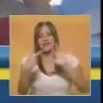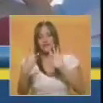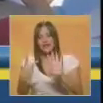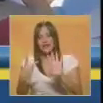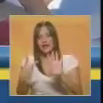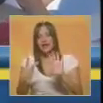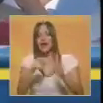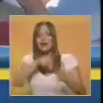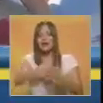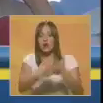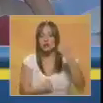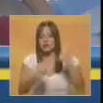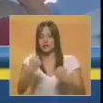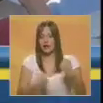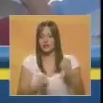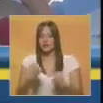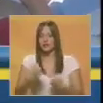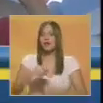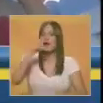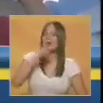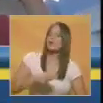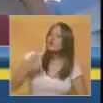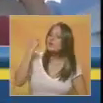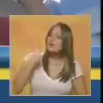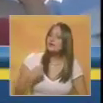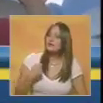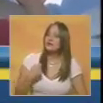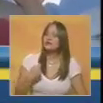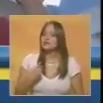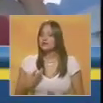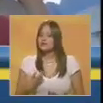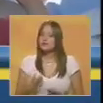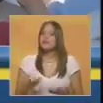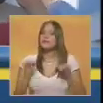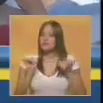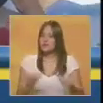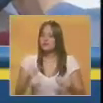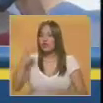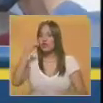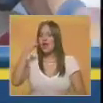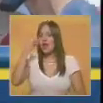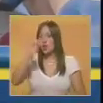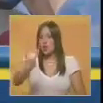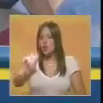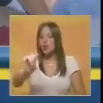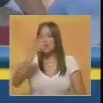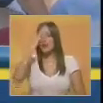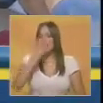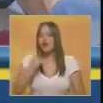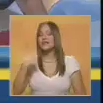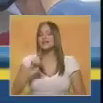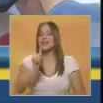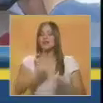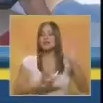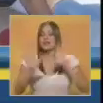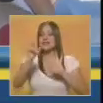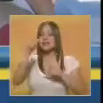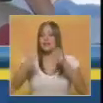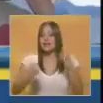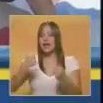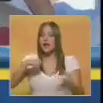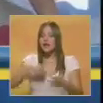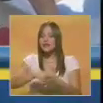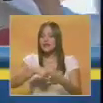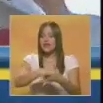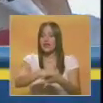77 accidentes de tránsito. El año pasado, para la misma fecha, el lunes de carnaval, teníamos 115 accidentes de